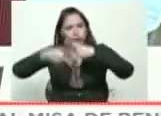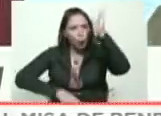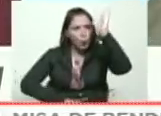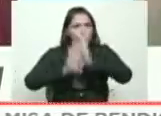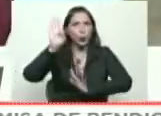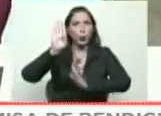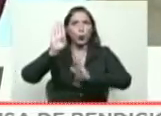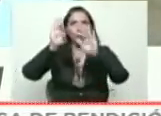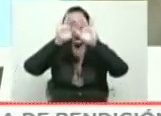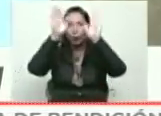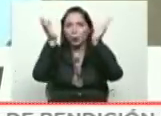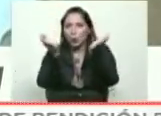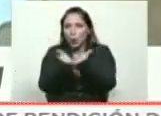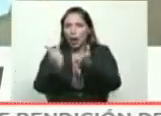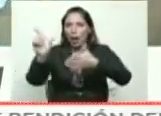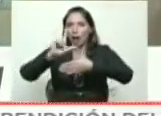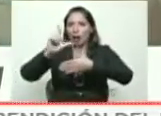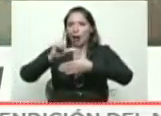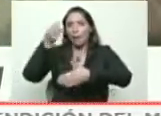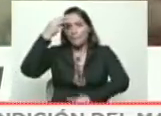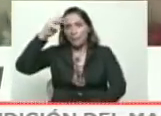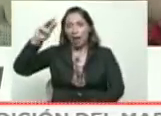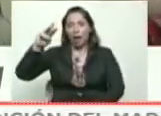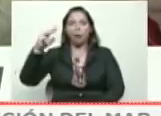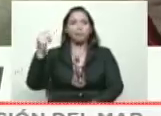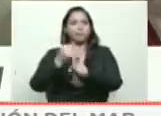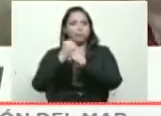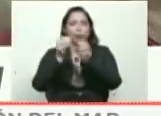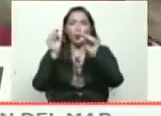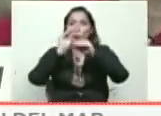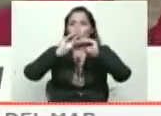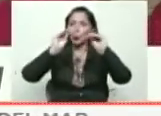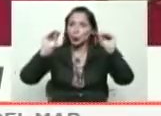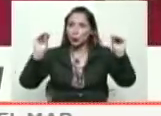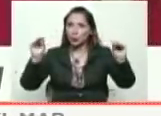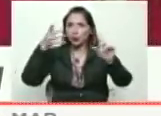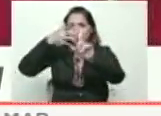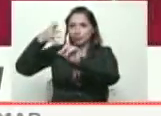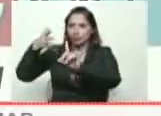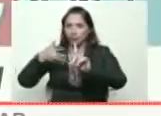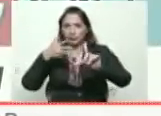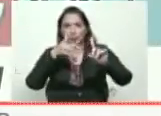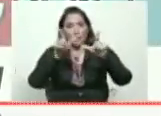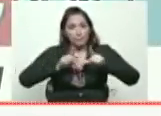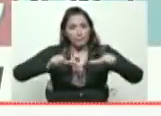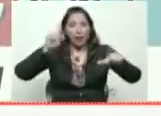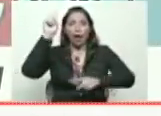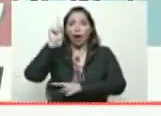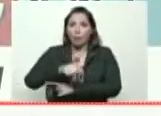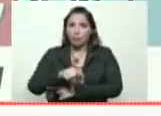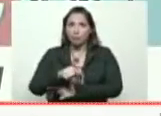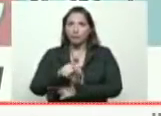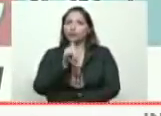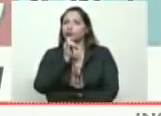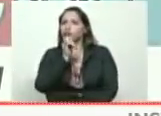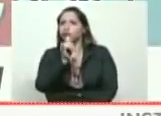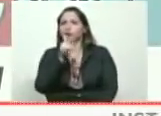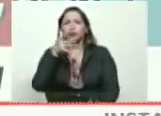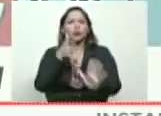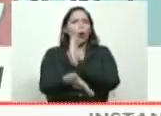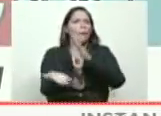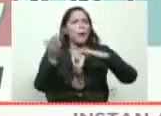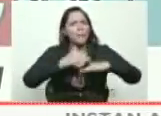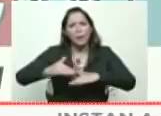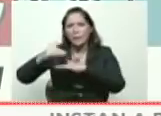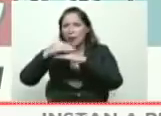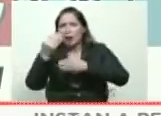del mundo, en México. El Partido del Trabajo ha convocado este seminario y ha sido un espacio también para informarnos de lo que están haciendo